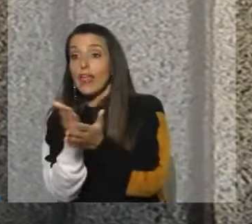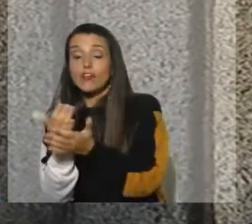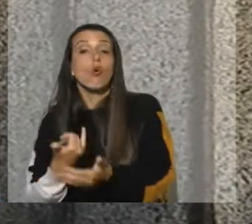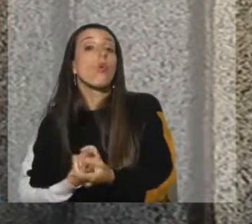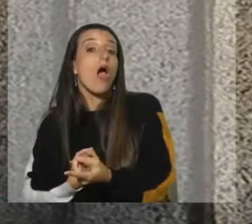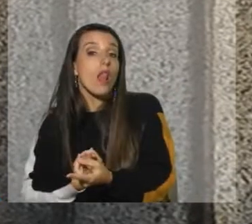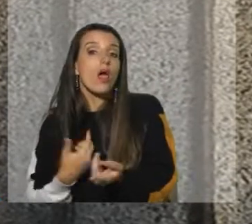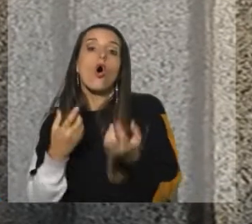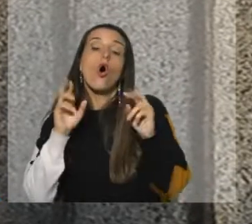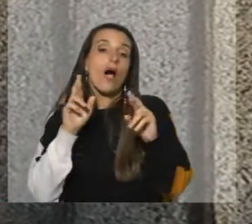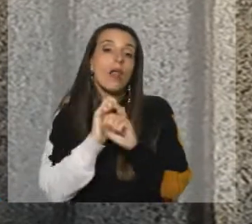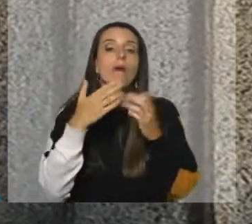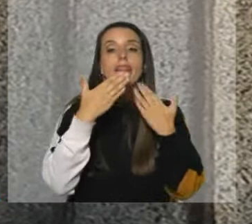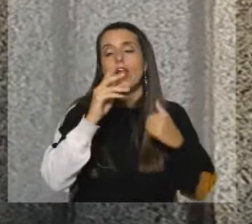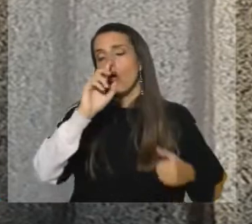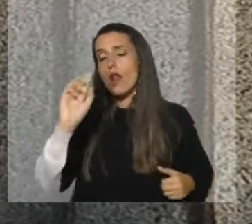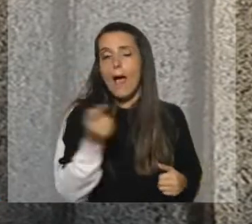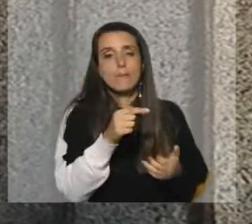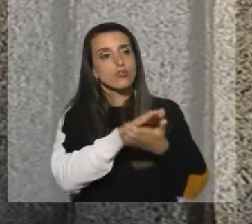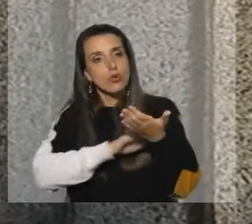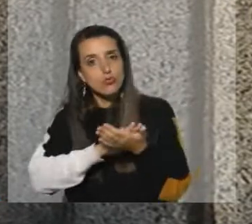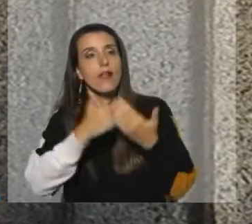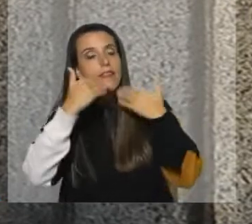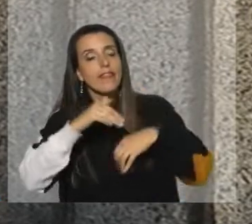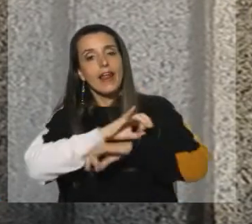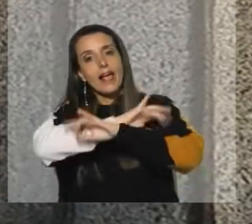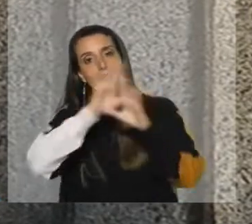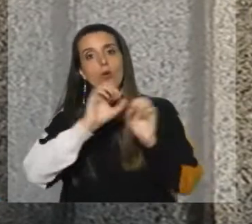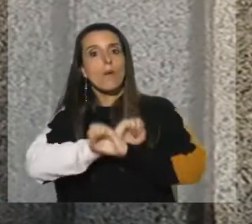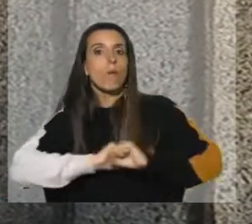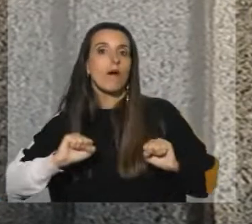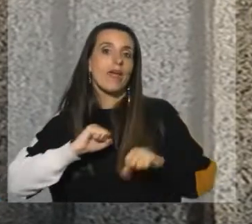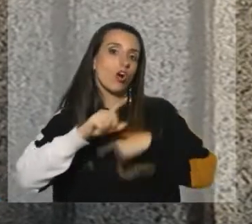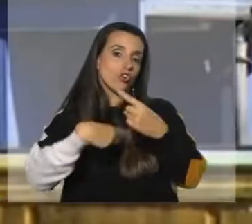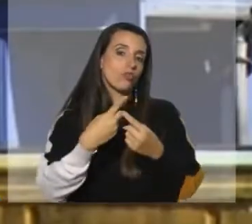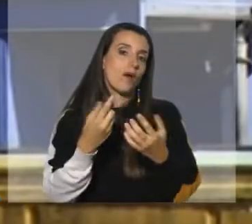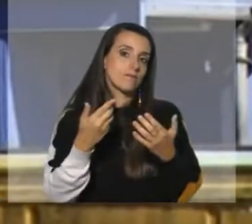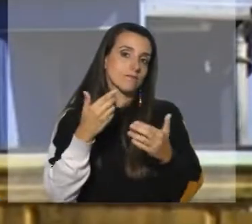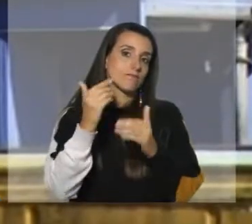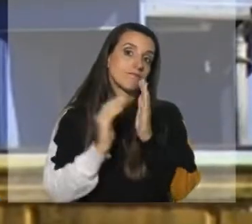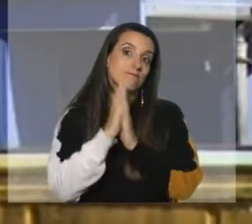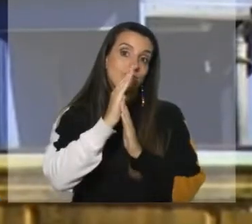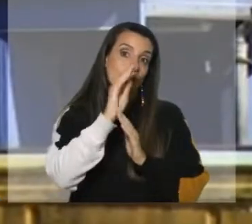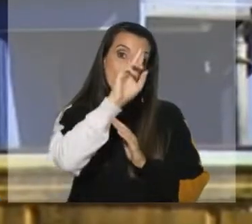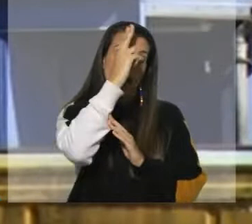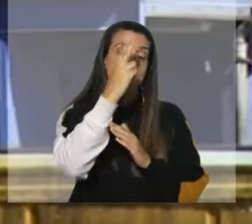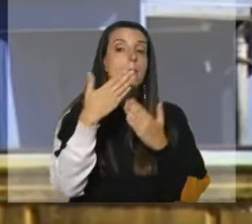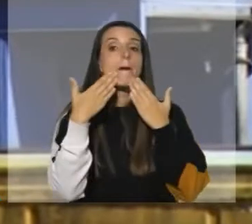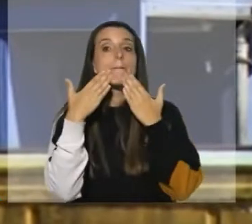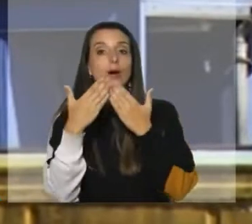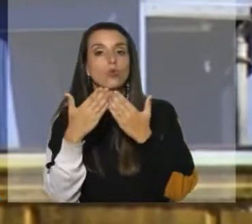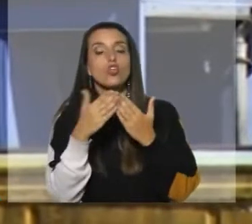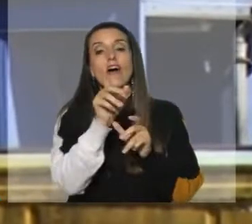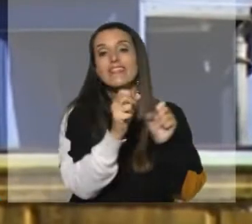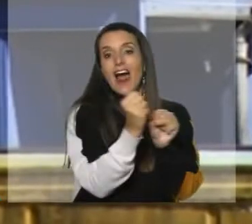haya diálogo rápido o centros razones y podamos seguir desarrollando el país en la esquina y los trabajadores debio formar